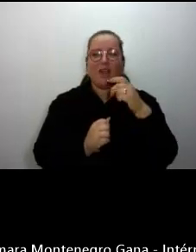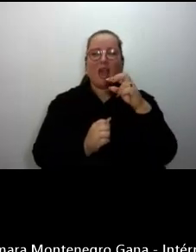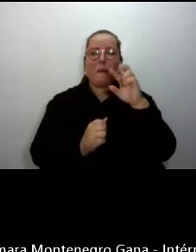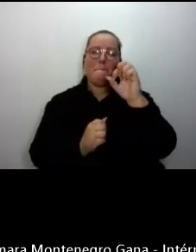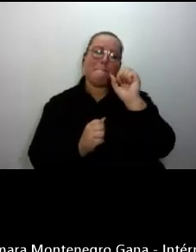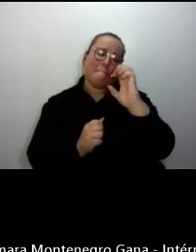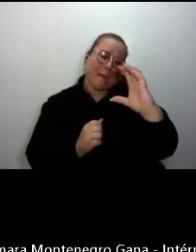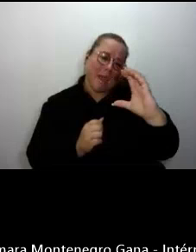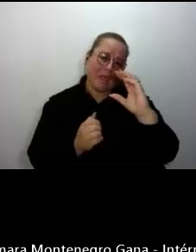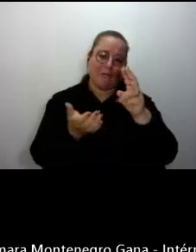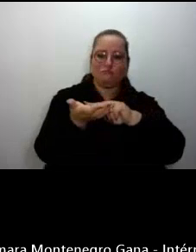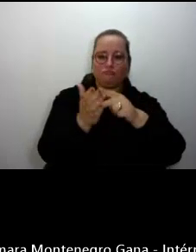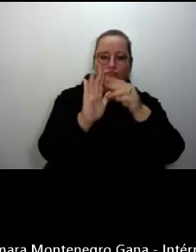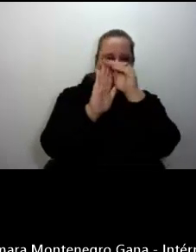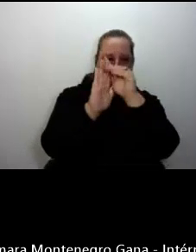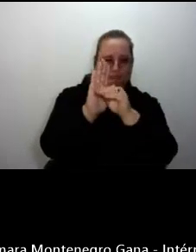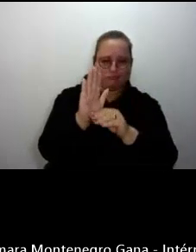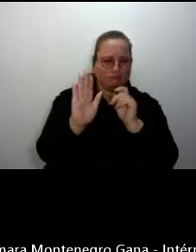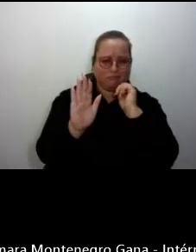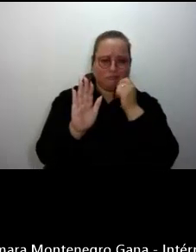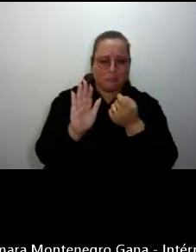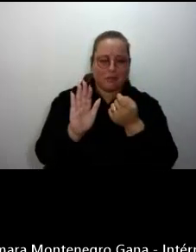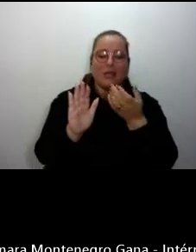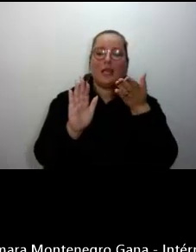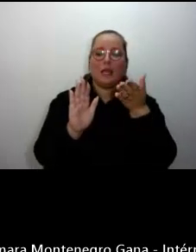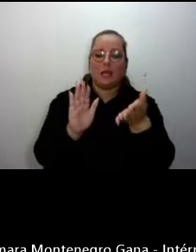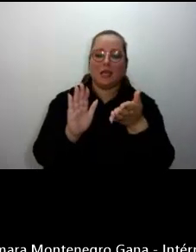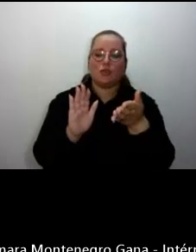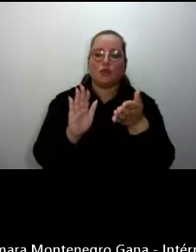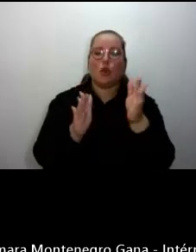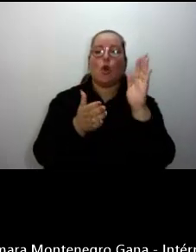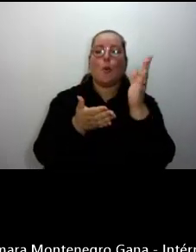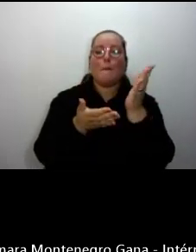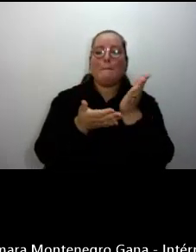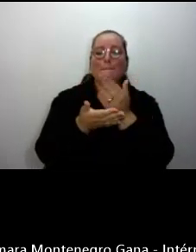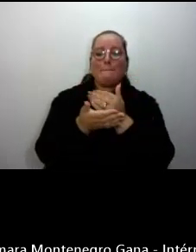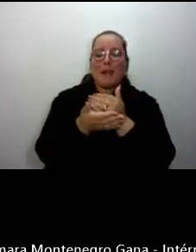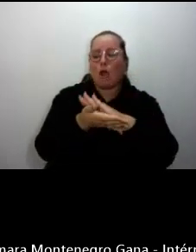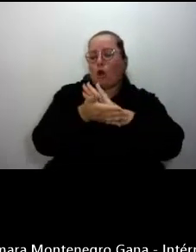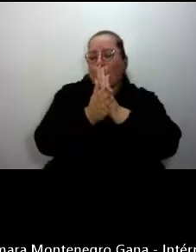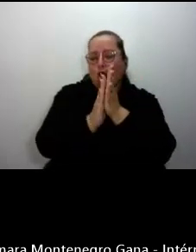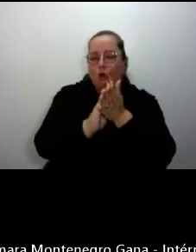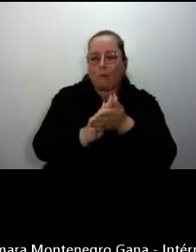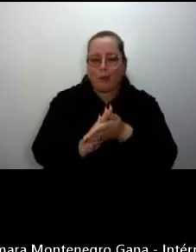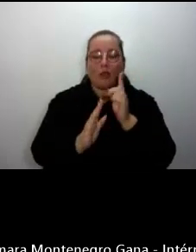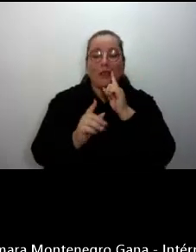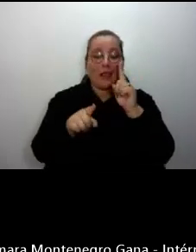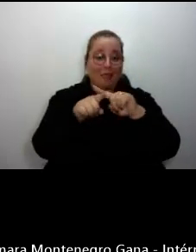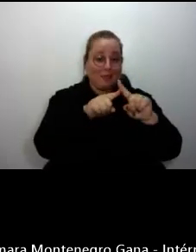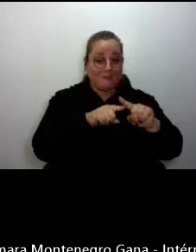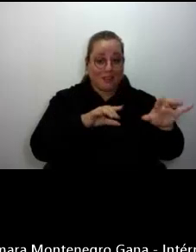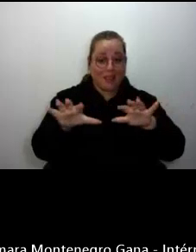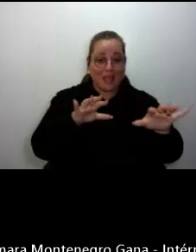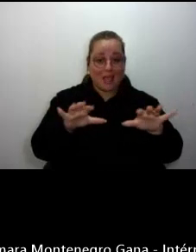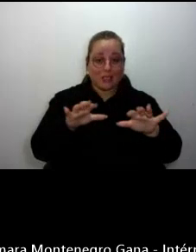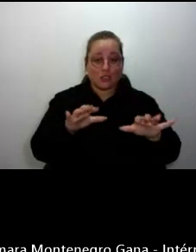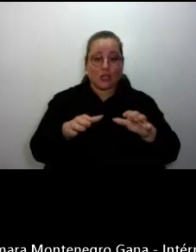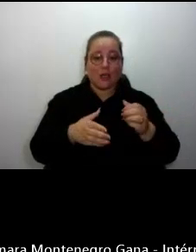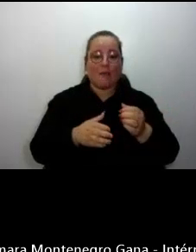conductual. Y vamos a entender que básicamente es un plan integral que abarca un conjunto de acciones diseñadas, ¿verdad?, para prevenir